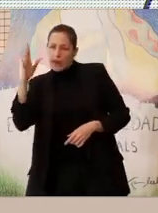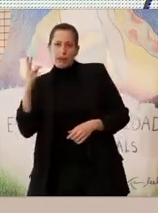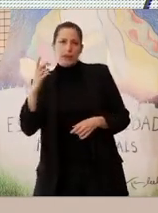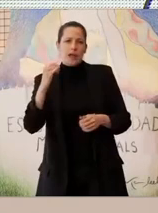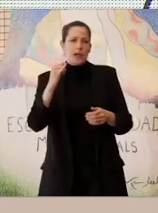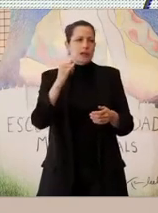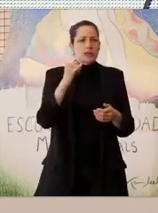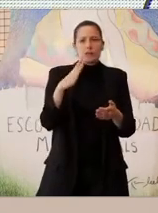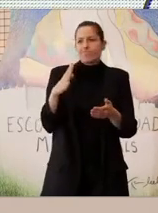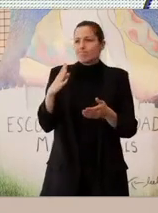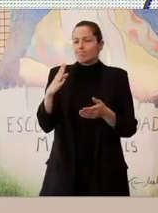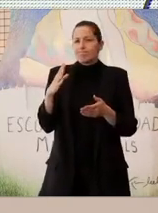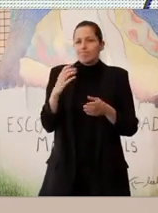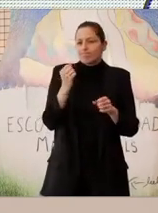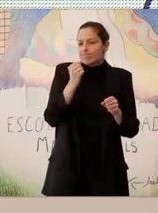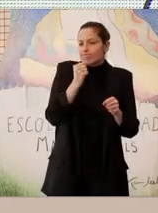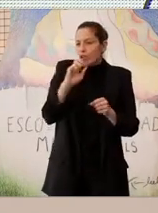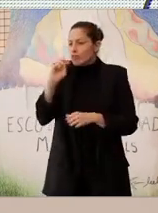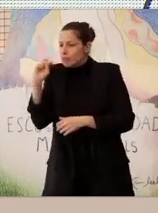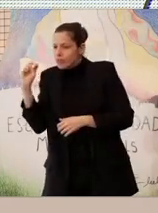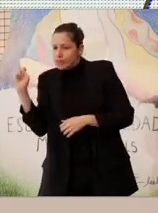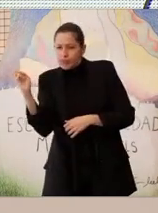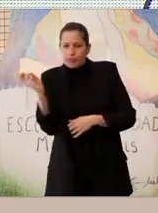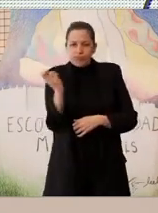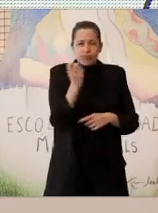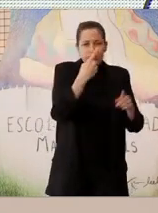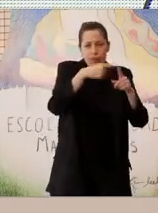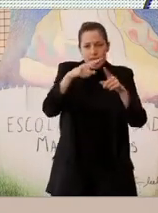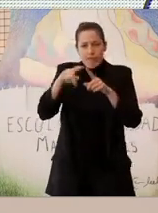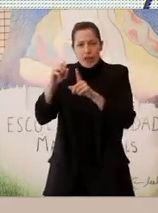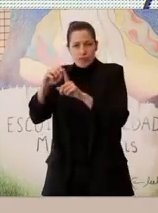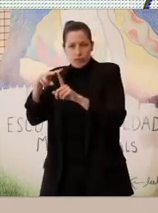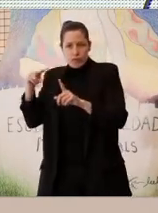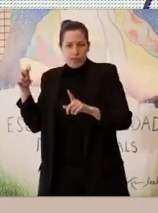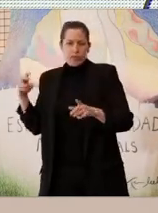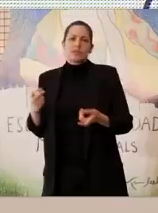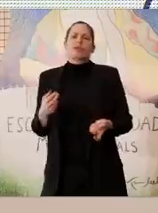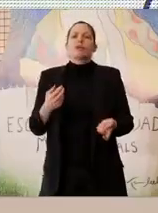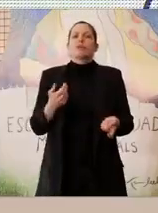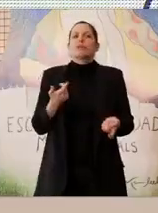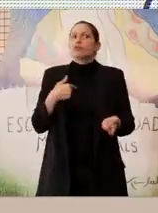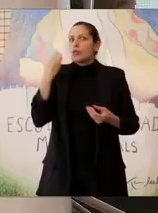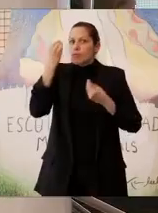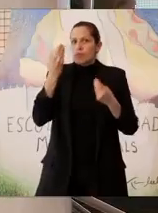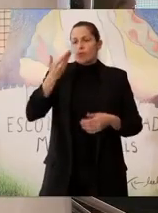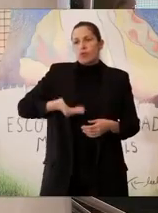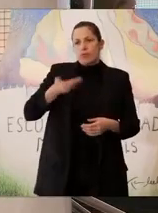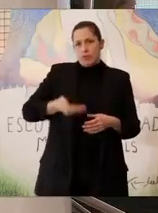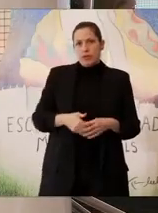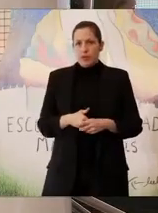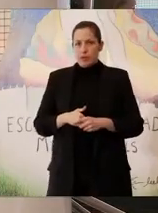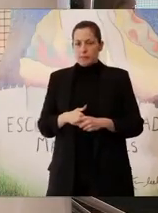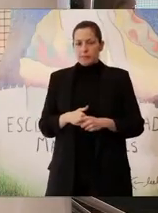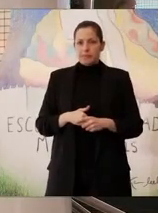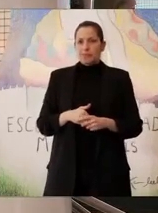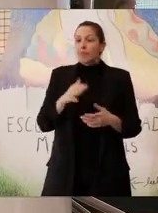de todas las disciplinas, para tener también esa visión multidisciplinar, y yo creo que eso es esencial para avanzar en esa línea. Y